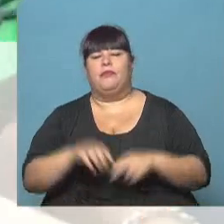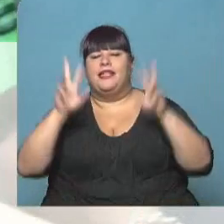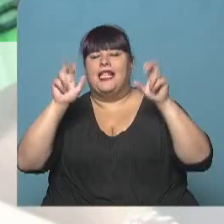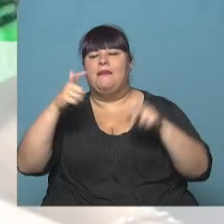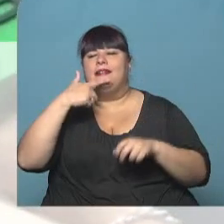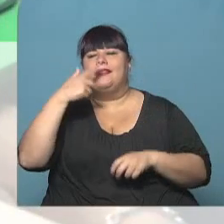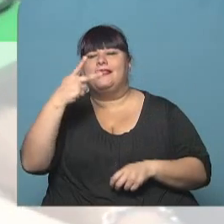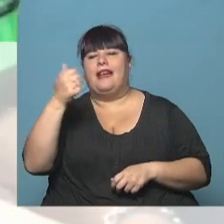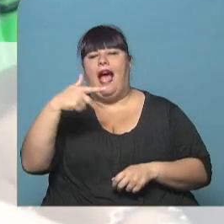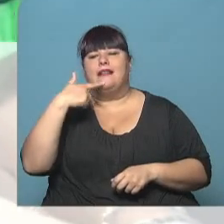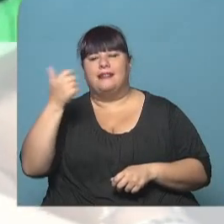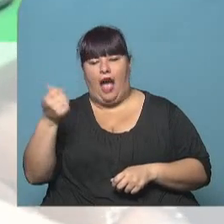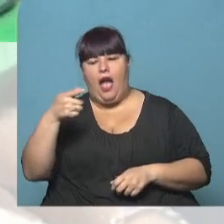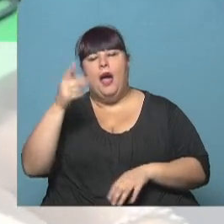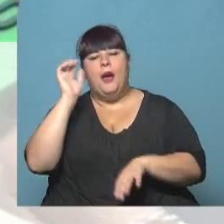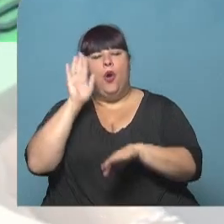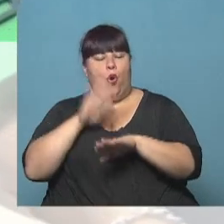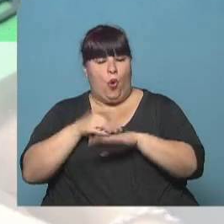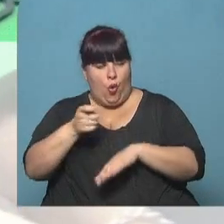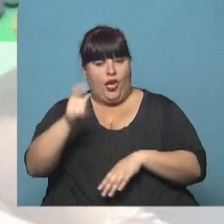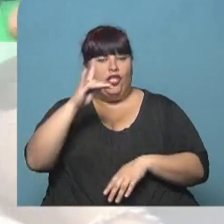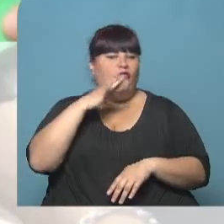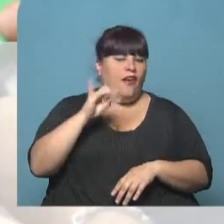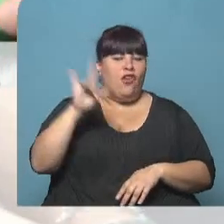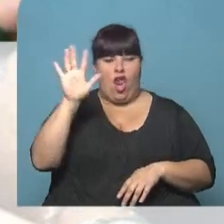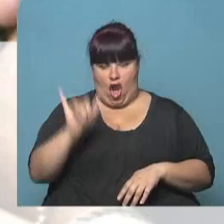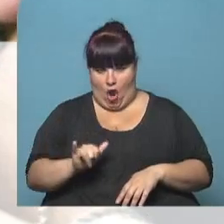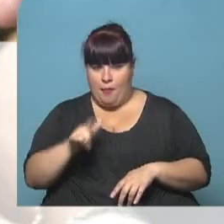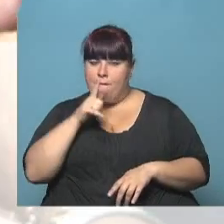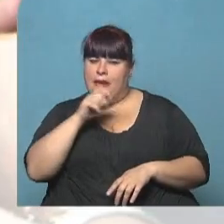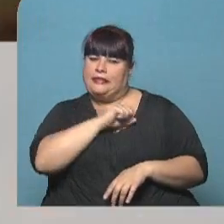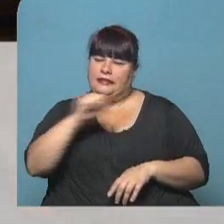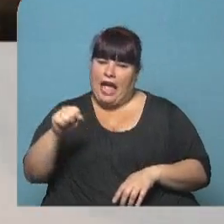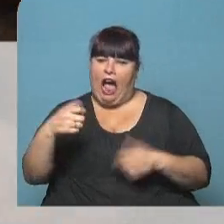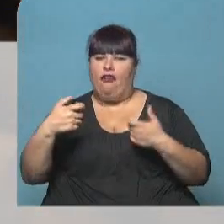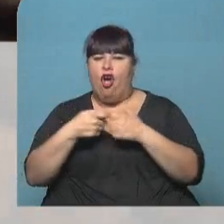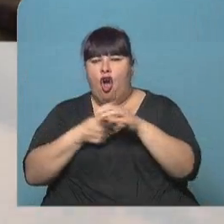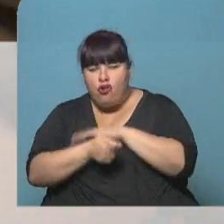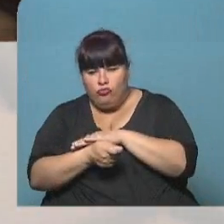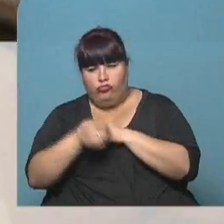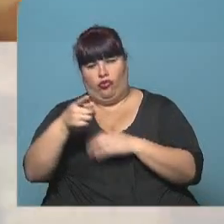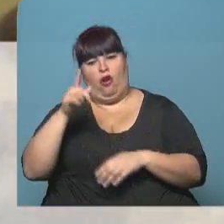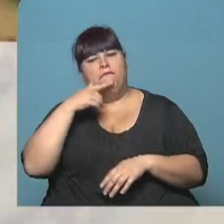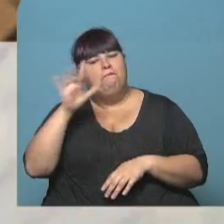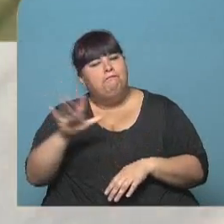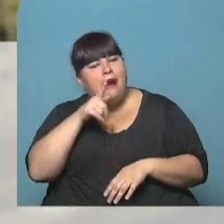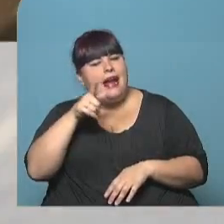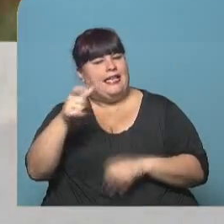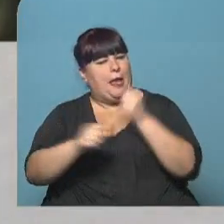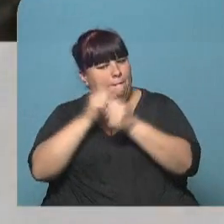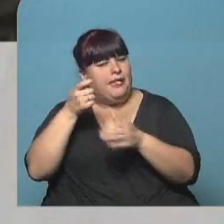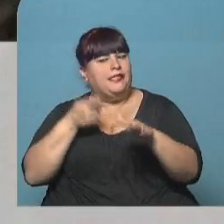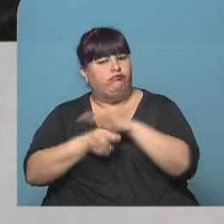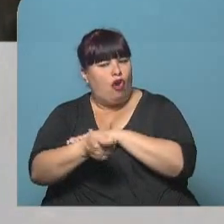Casos Kanska. Procesan a Devido y José López. Es por supuesto fraude y cohecho. Se sospecha que la empresa había